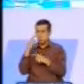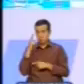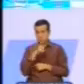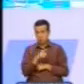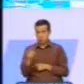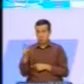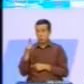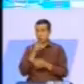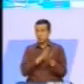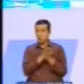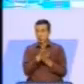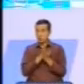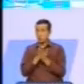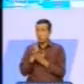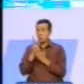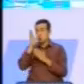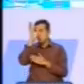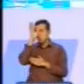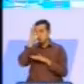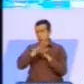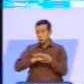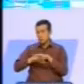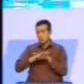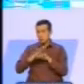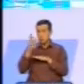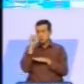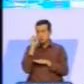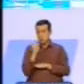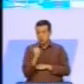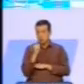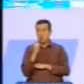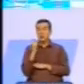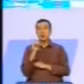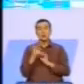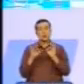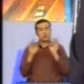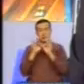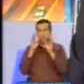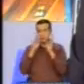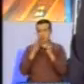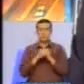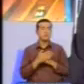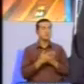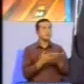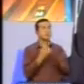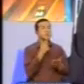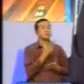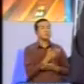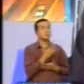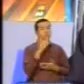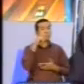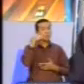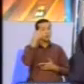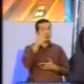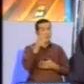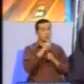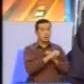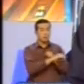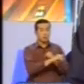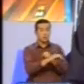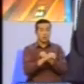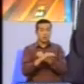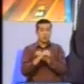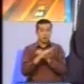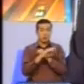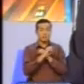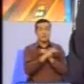hilos conductores, esos conceptos básicos de los cuales no debemos perdernos. ¿Ustedes reivindican entonces que en la próxima campaña lo